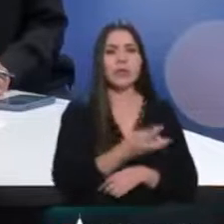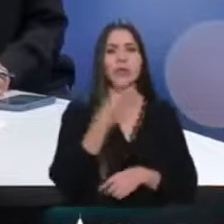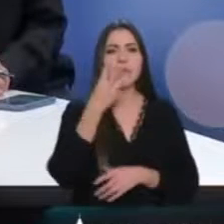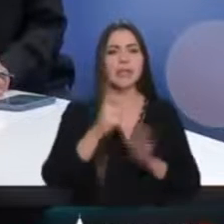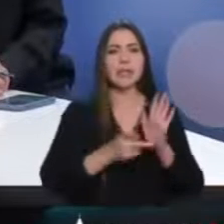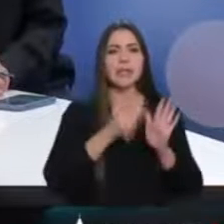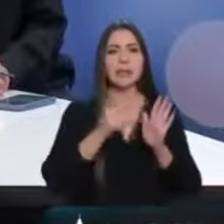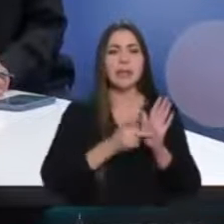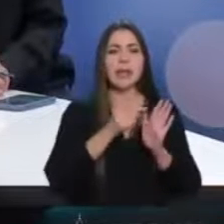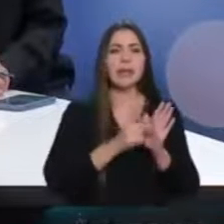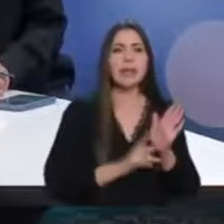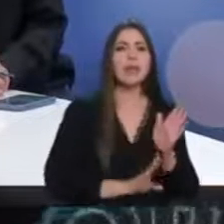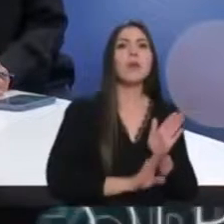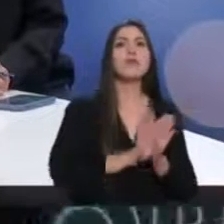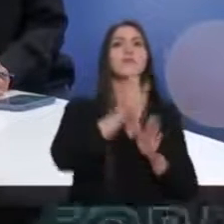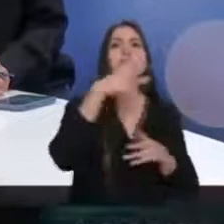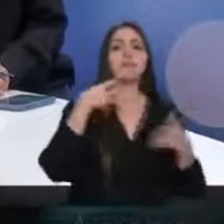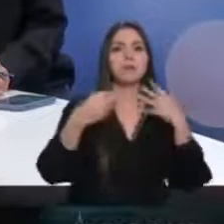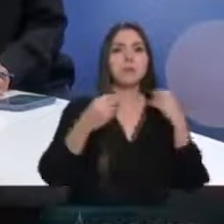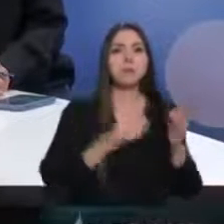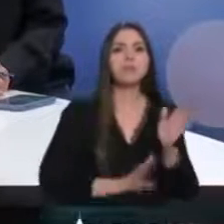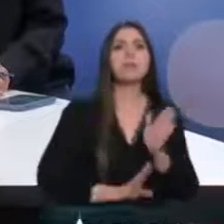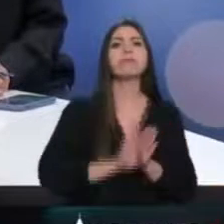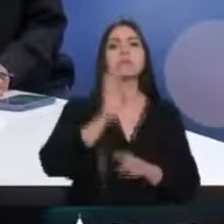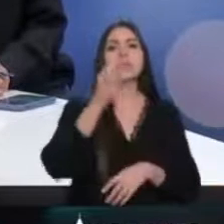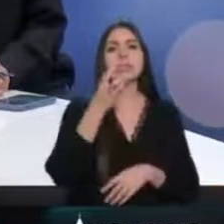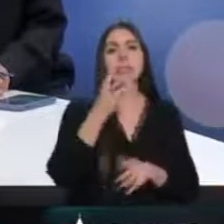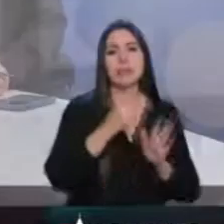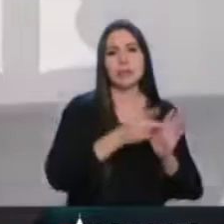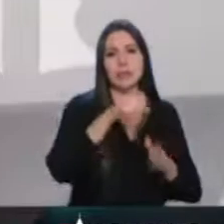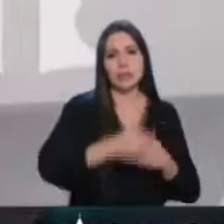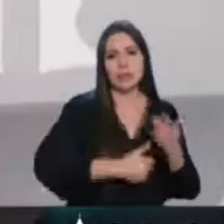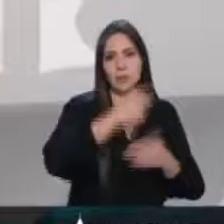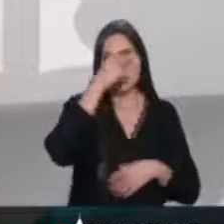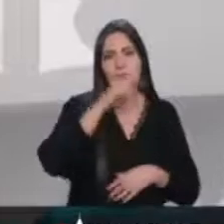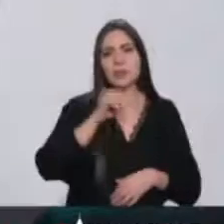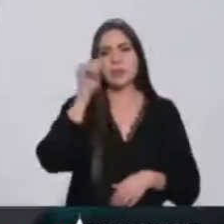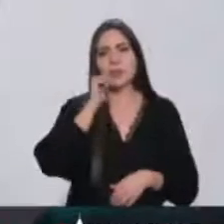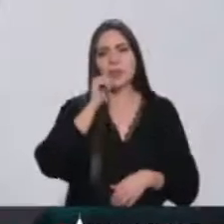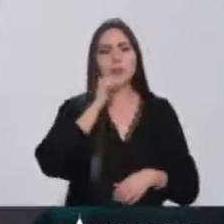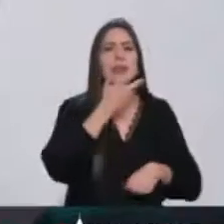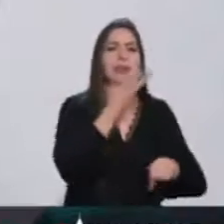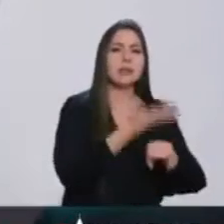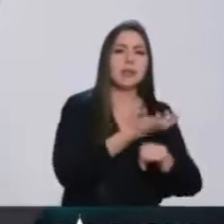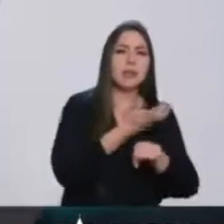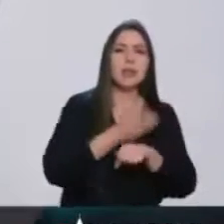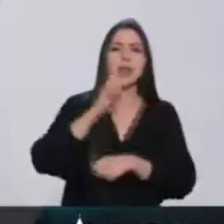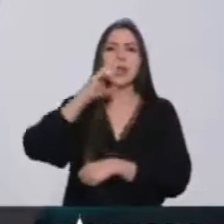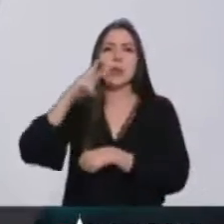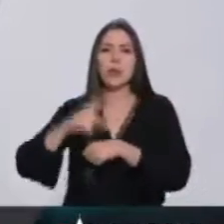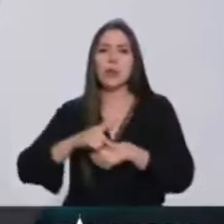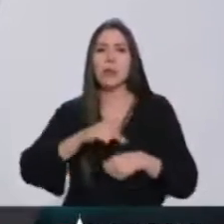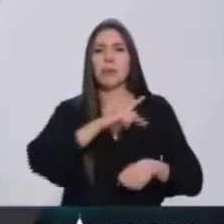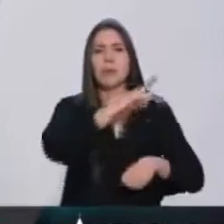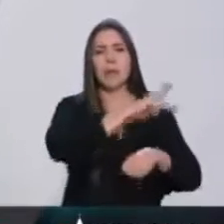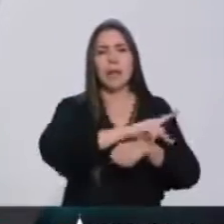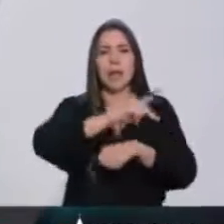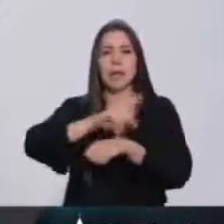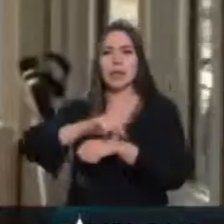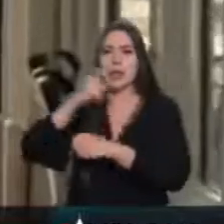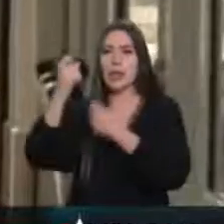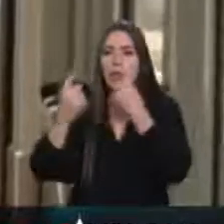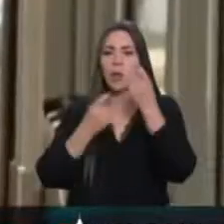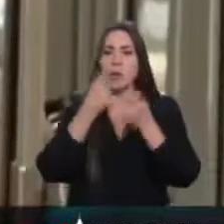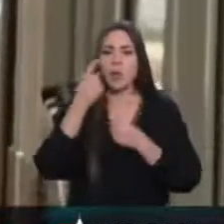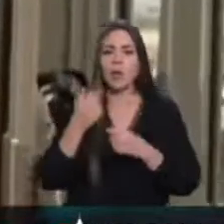ahora hemos experimentado en la ciudad. Siempre Europa, Estados Unidos, otros países del mundo han augurado un poco lo que